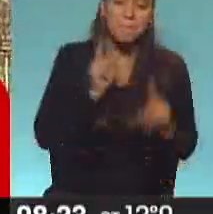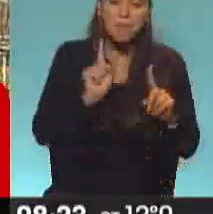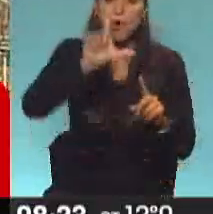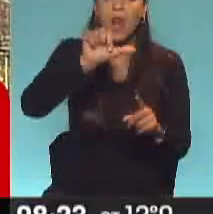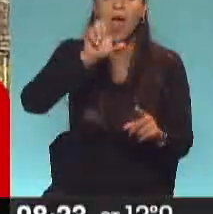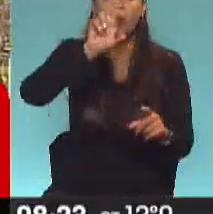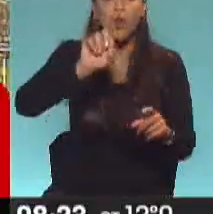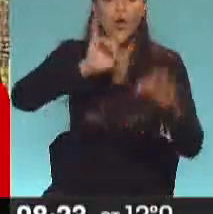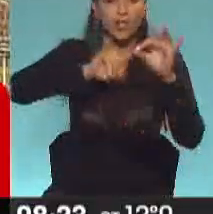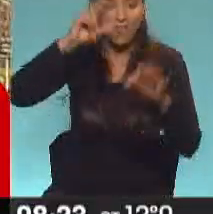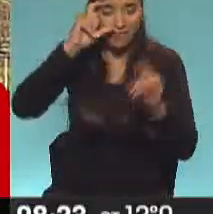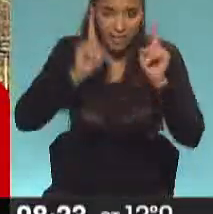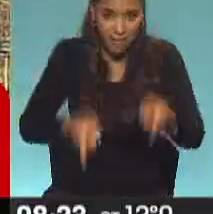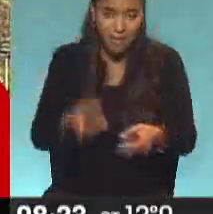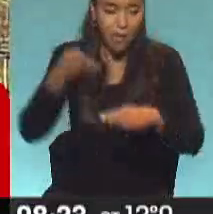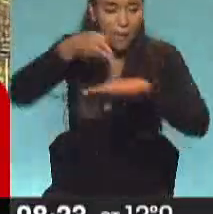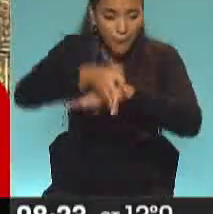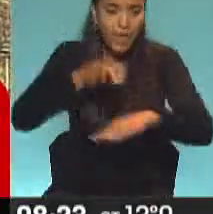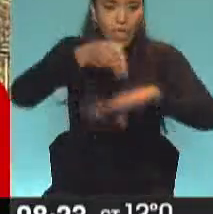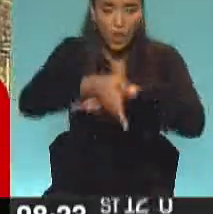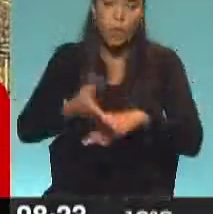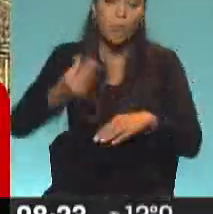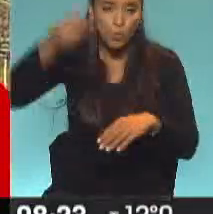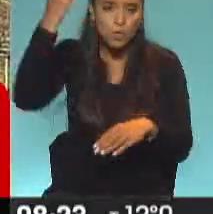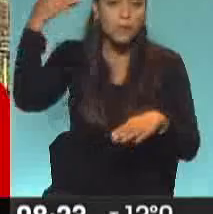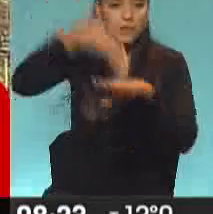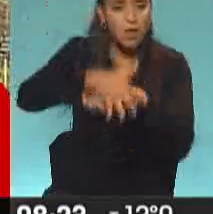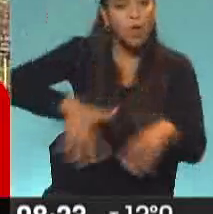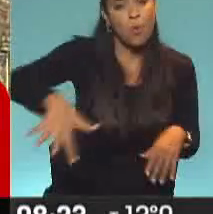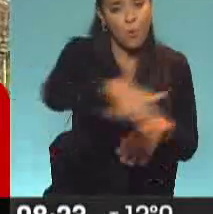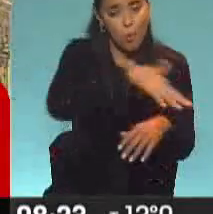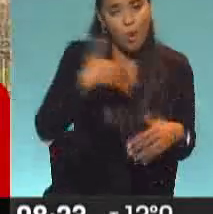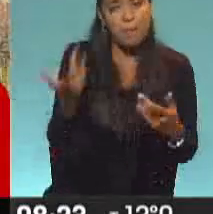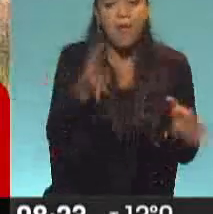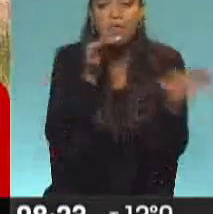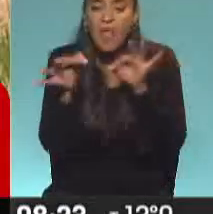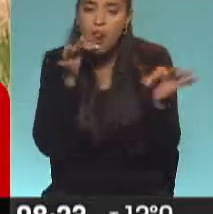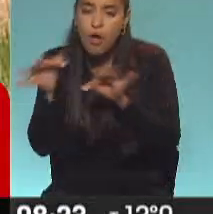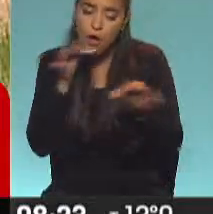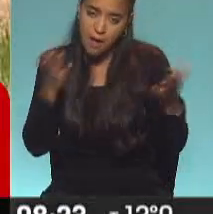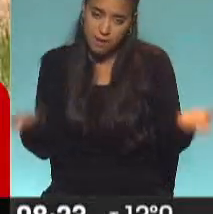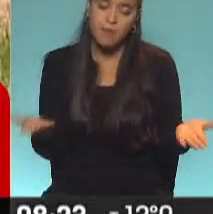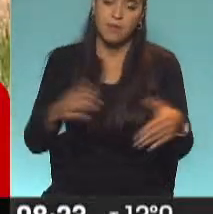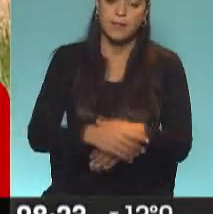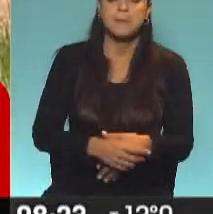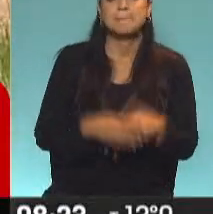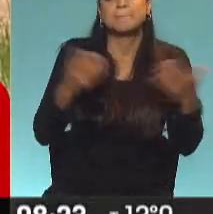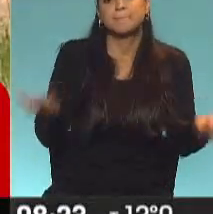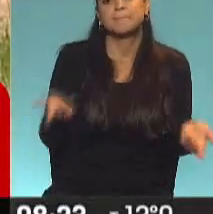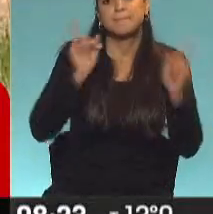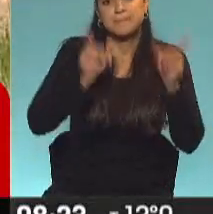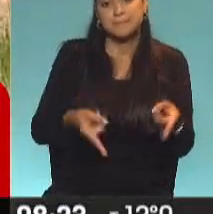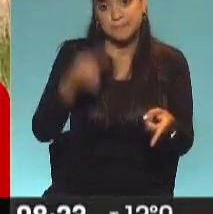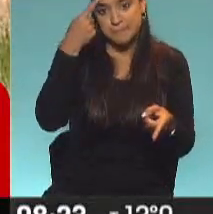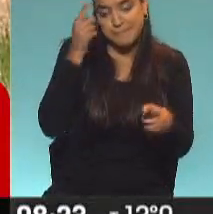que se movilizó en varias oportunidades al territorio para dialogar con ellos. Y claro, tengamos en